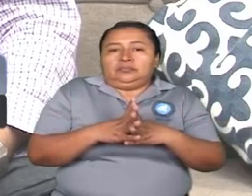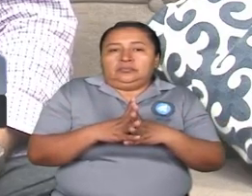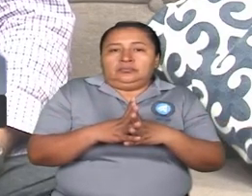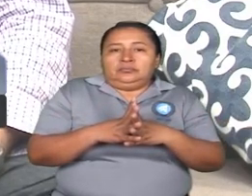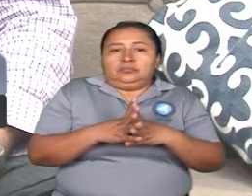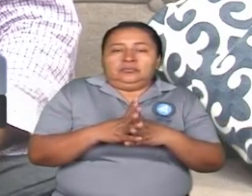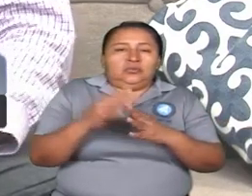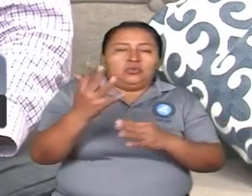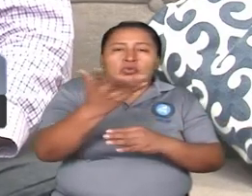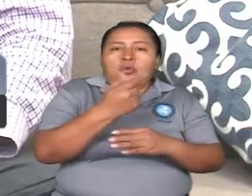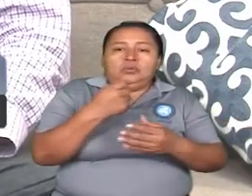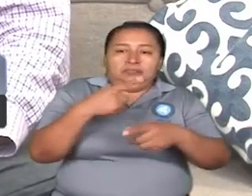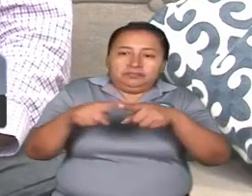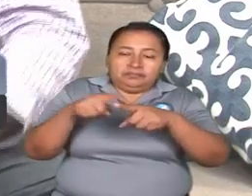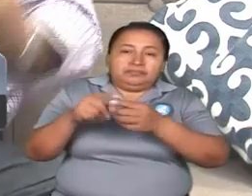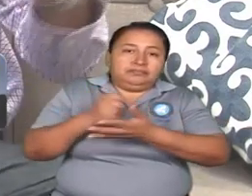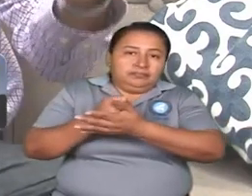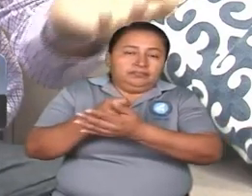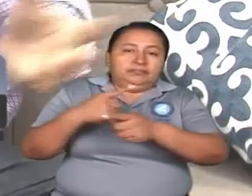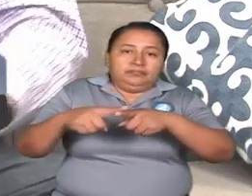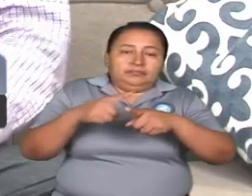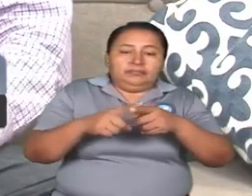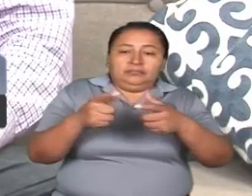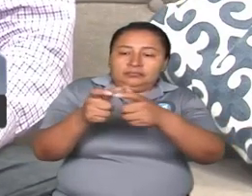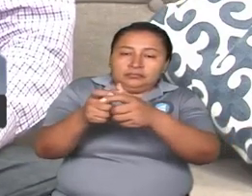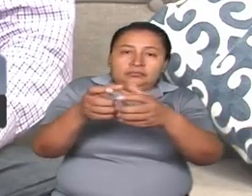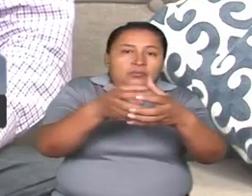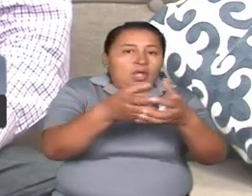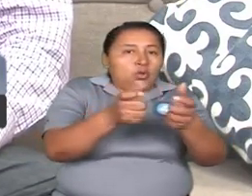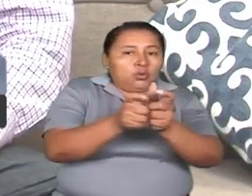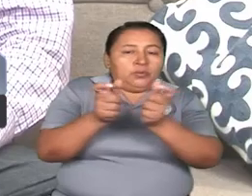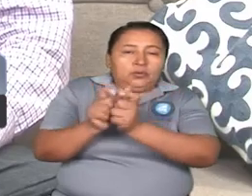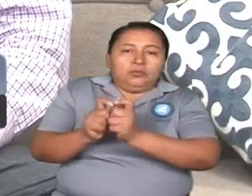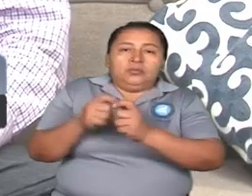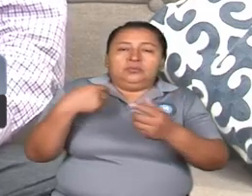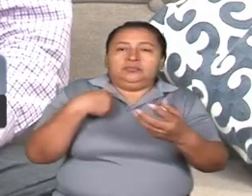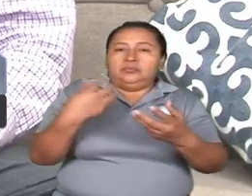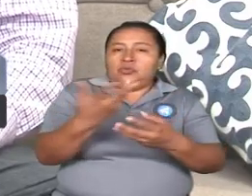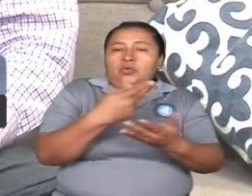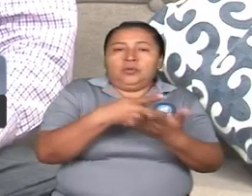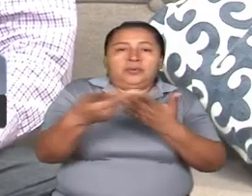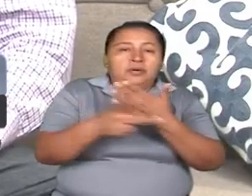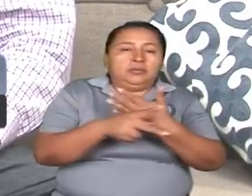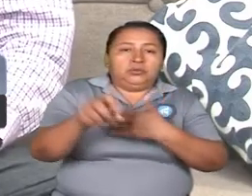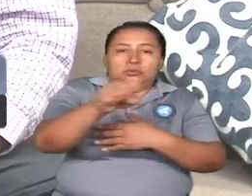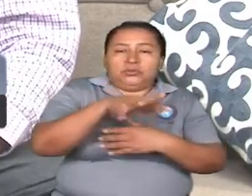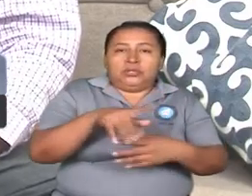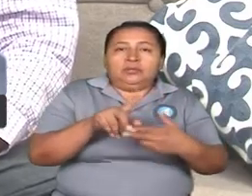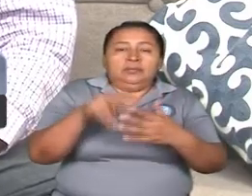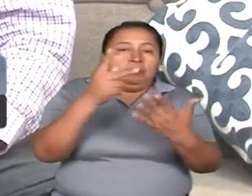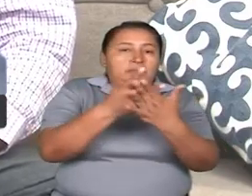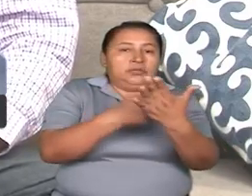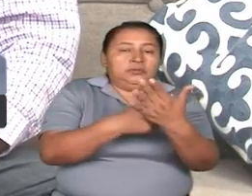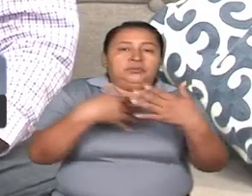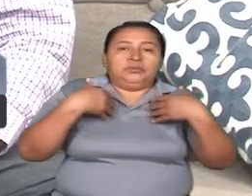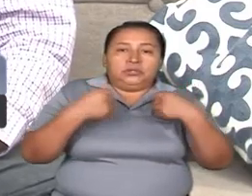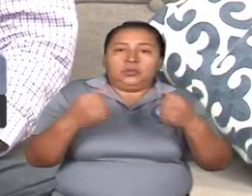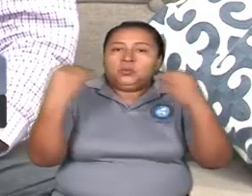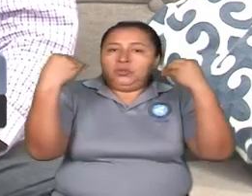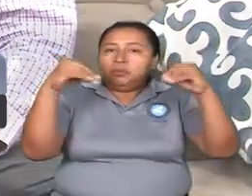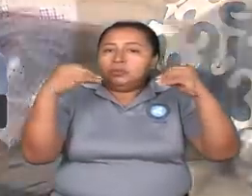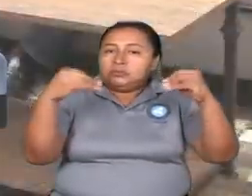Van todos los subsidios a los sectores, van todos los programas sociales, va el presupuesto de salud, de